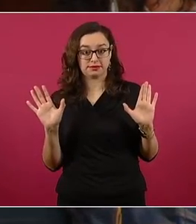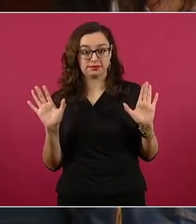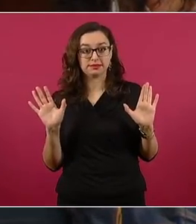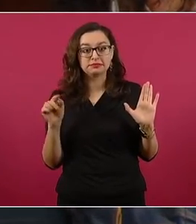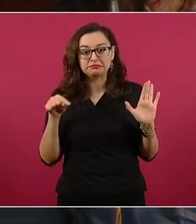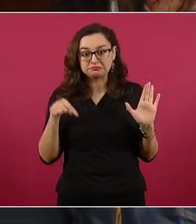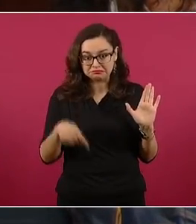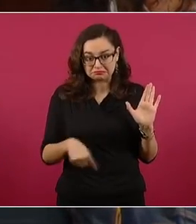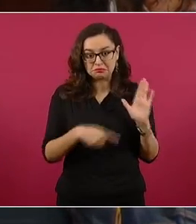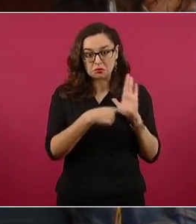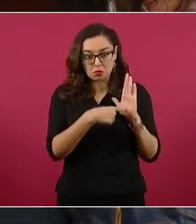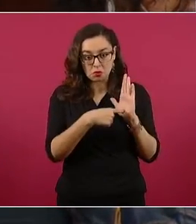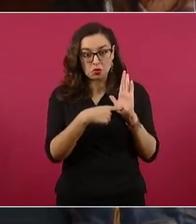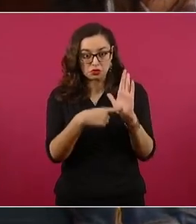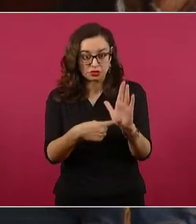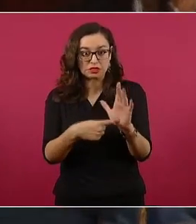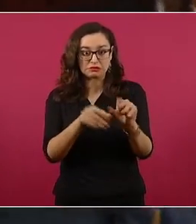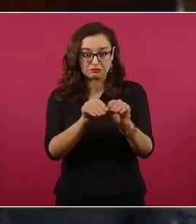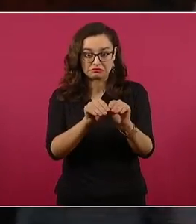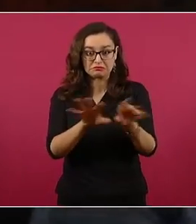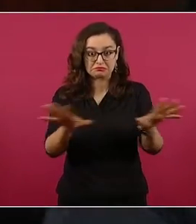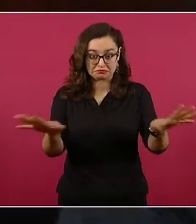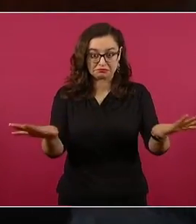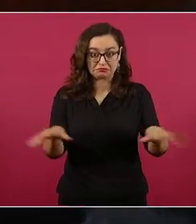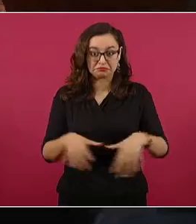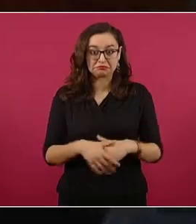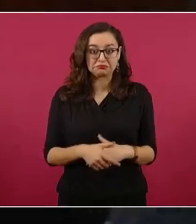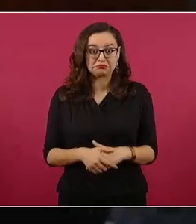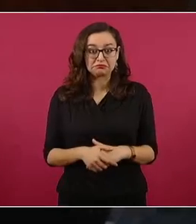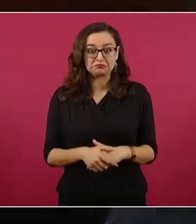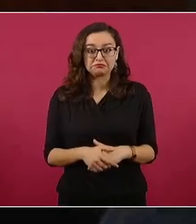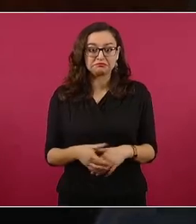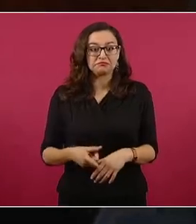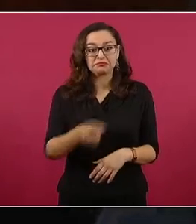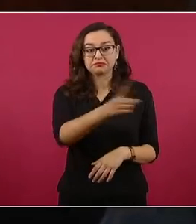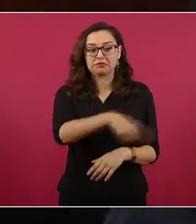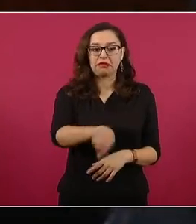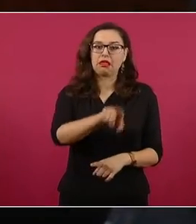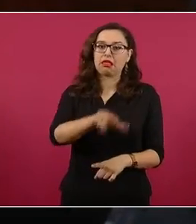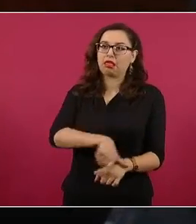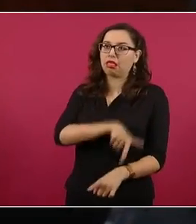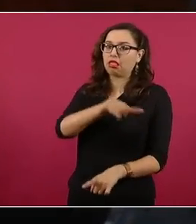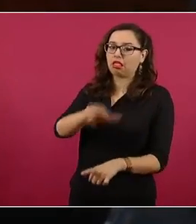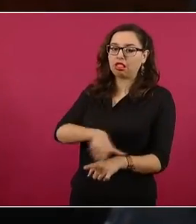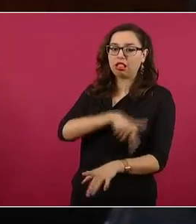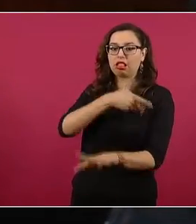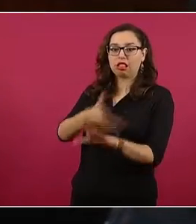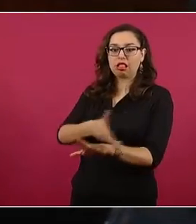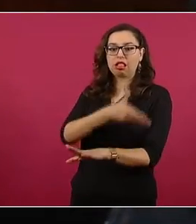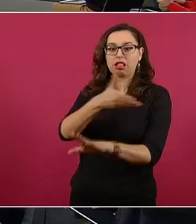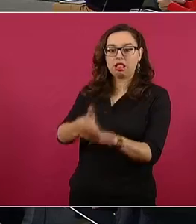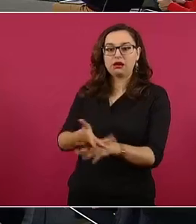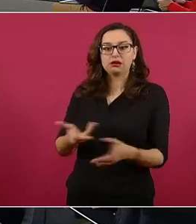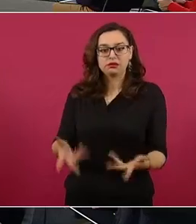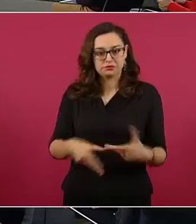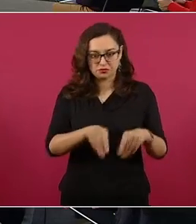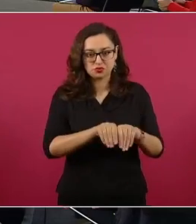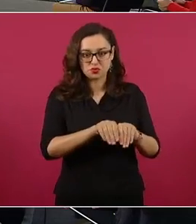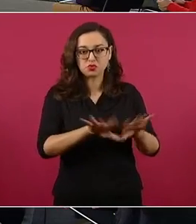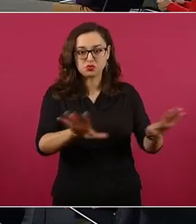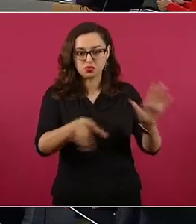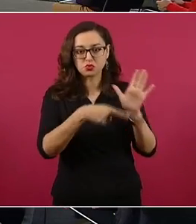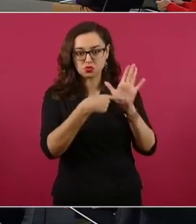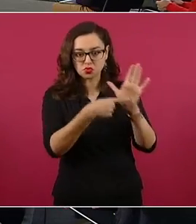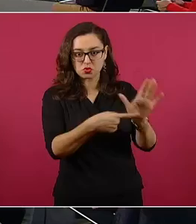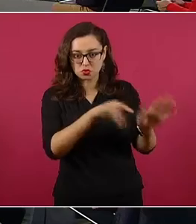los expertos ahí? Sí, sí, sí. Que siempre están criticando, que nunca… No, y ayuda,